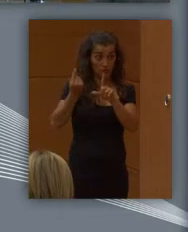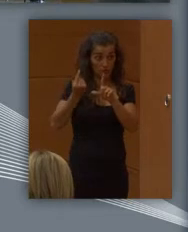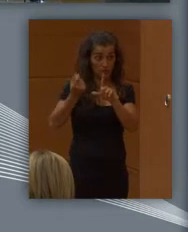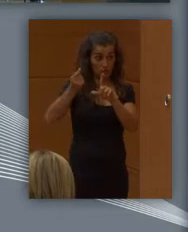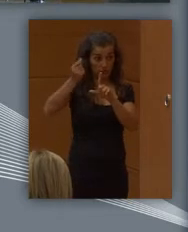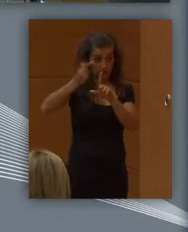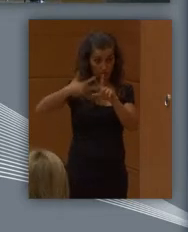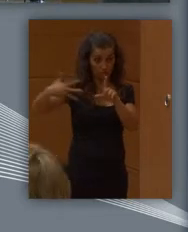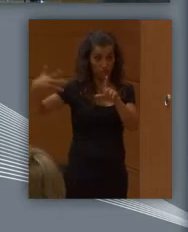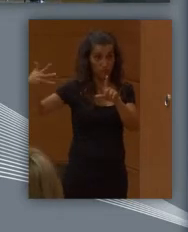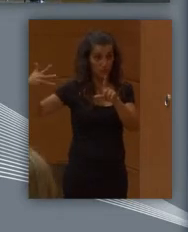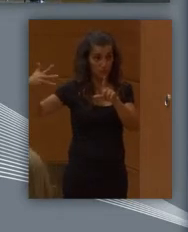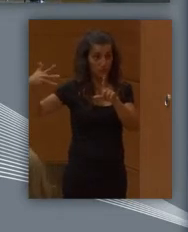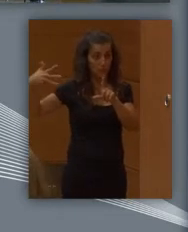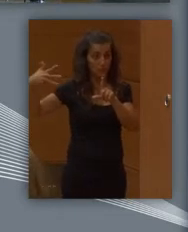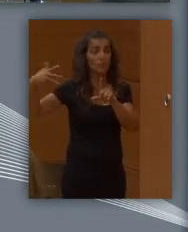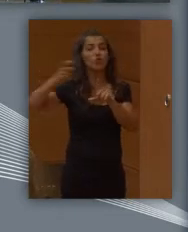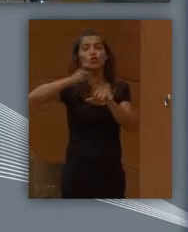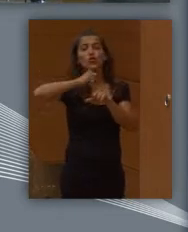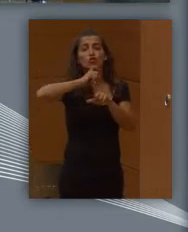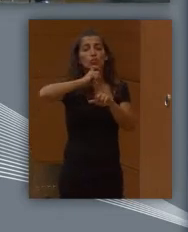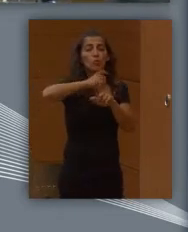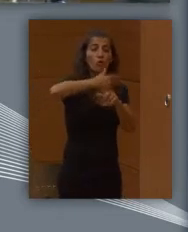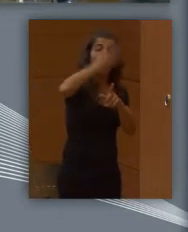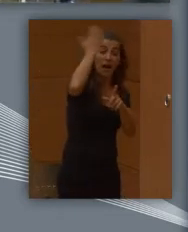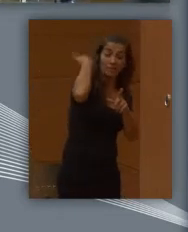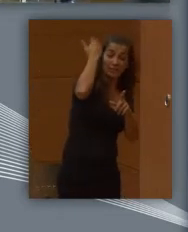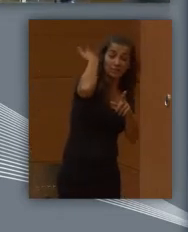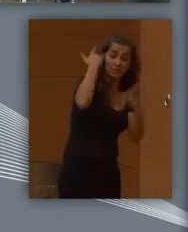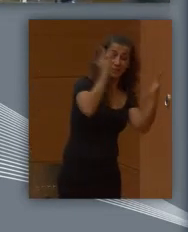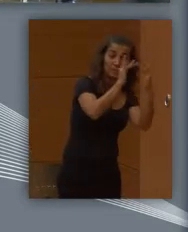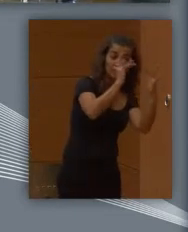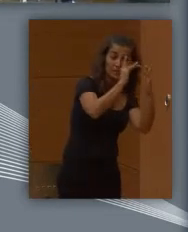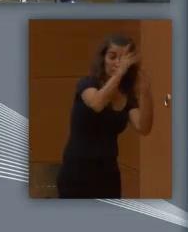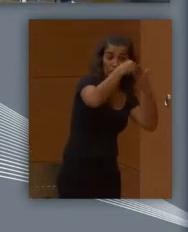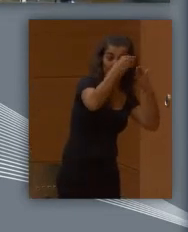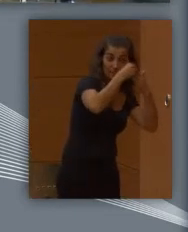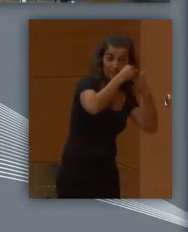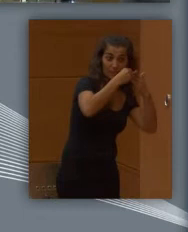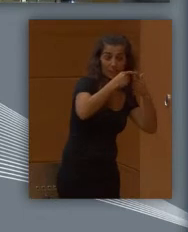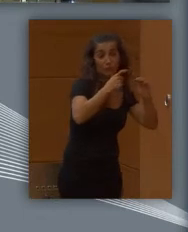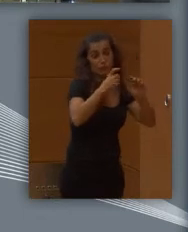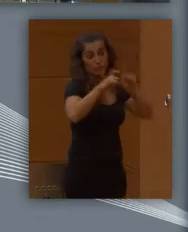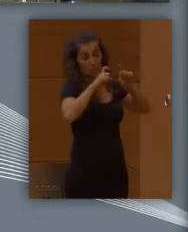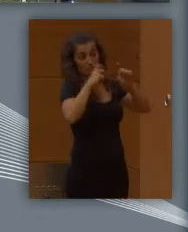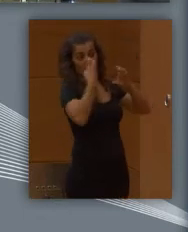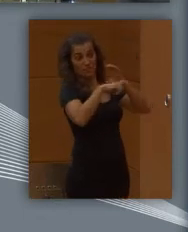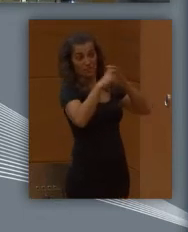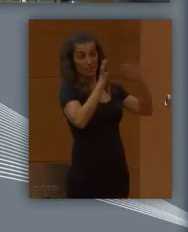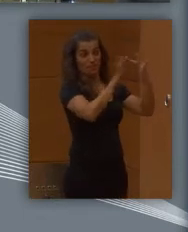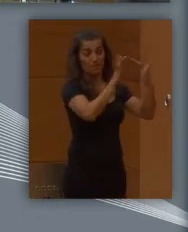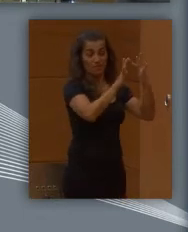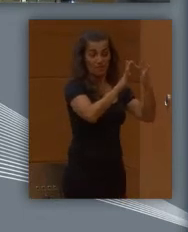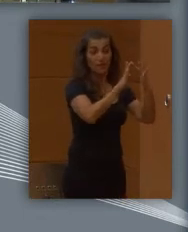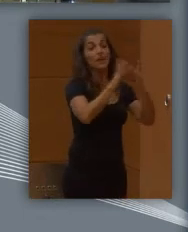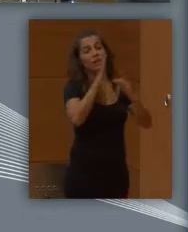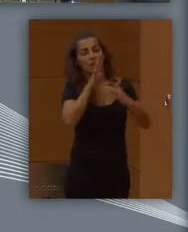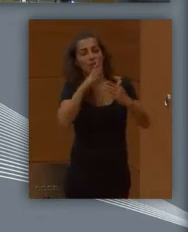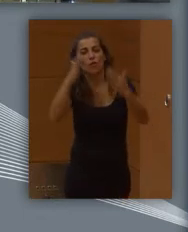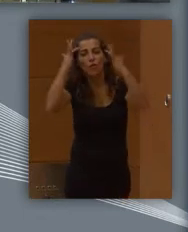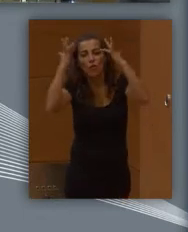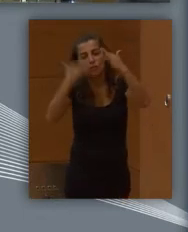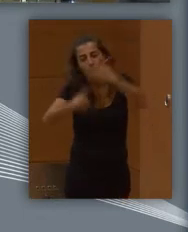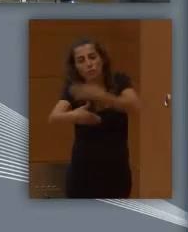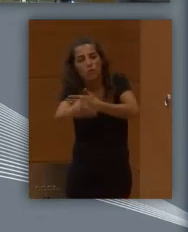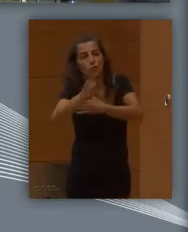cómo es la relación del cliente de Renfe, cómo era antes y cómo queremos que sea. En la parte de la izquierda, pues fíjense que